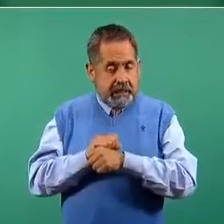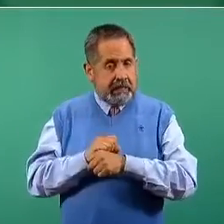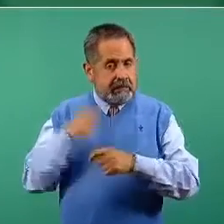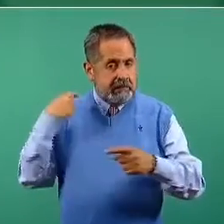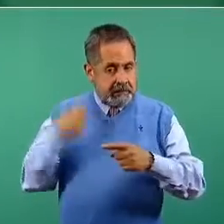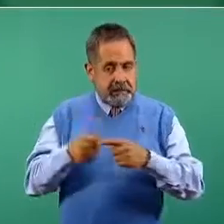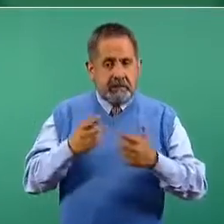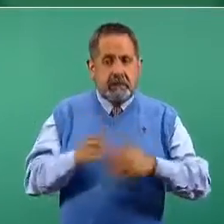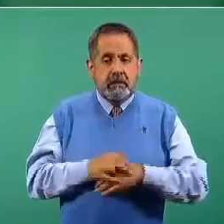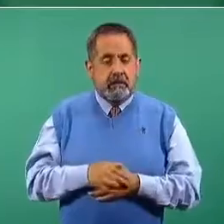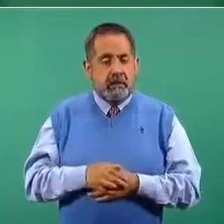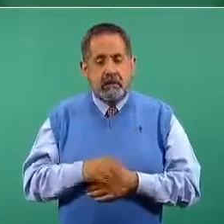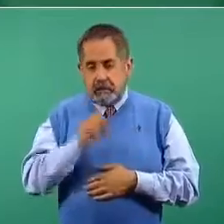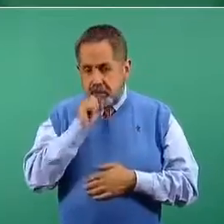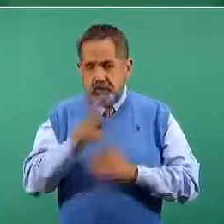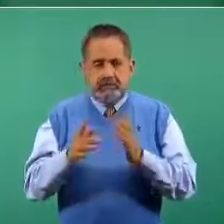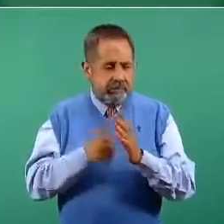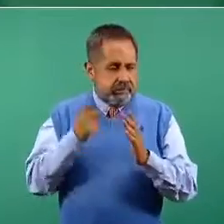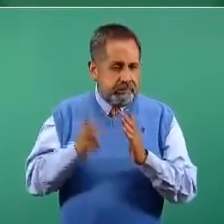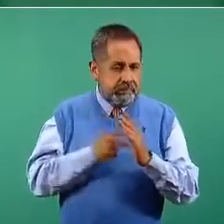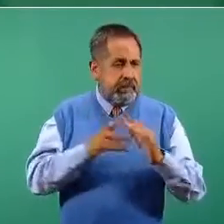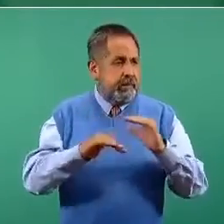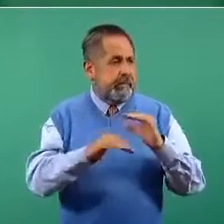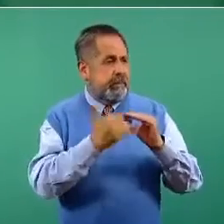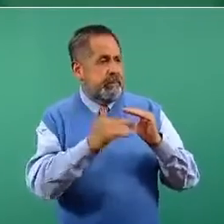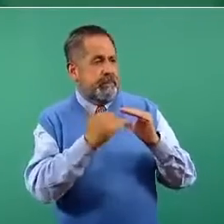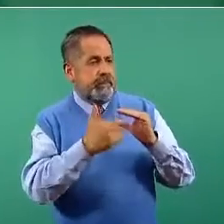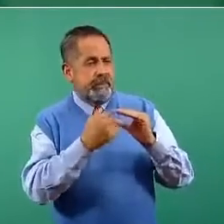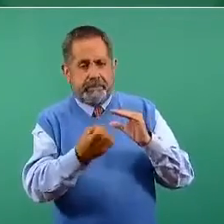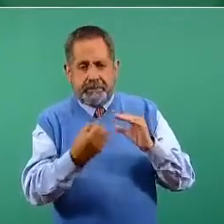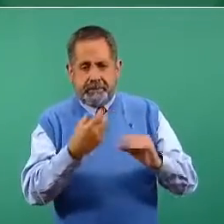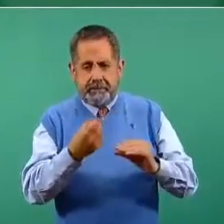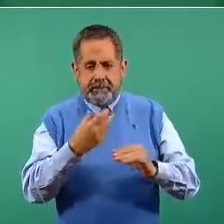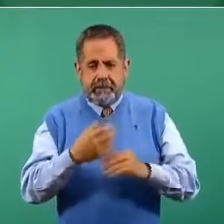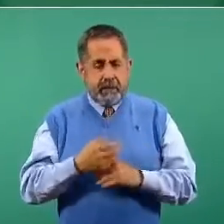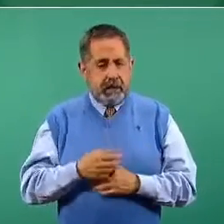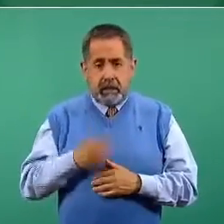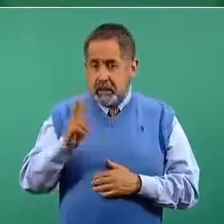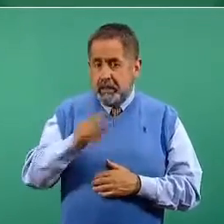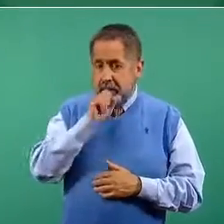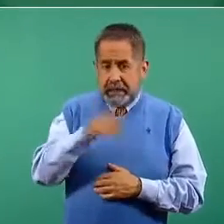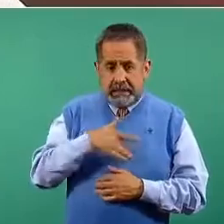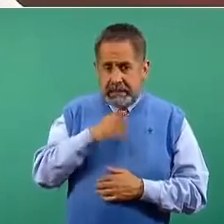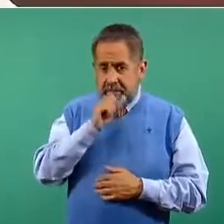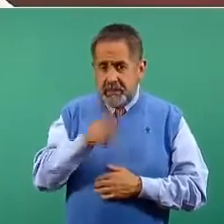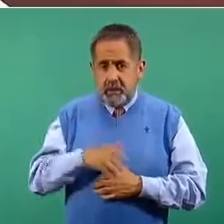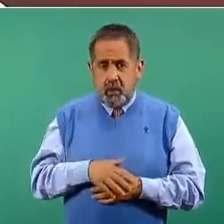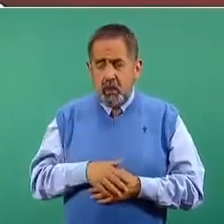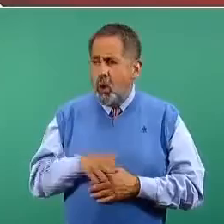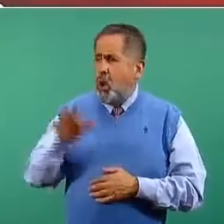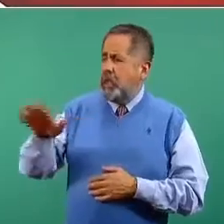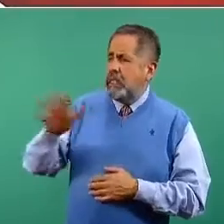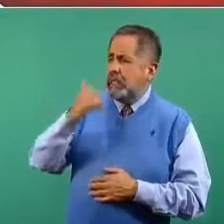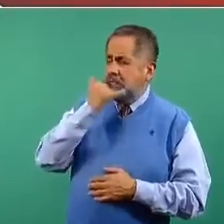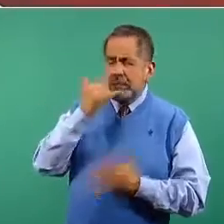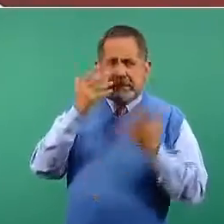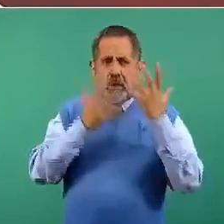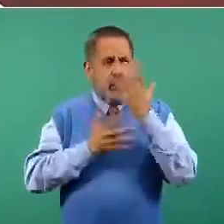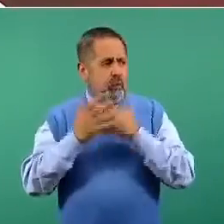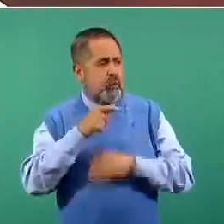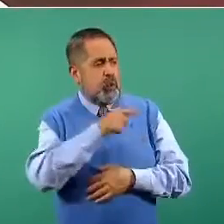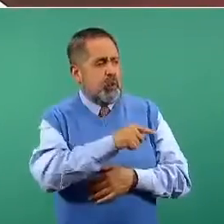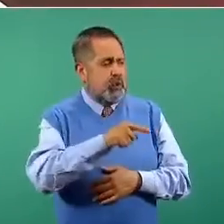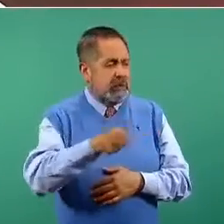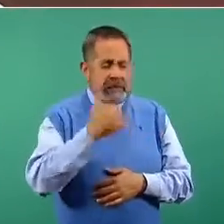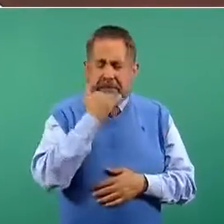fenómeno, recibimos comunicación del público que nos expresan eso. Nos confunde el leer o